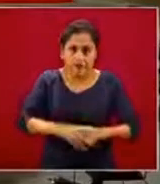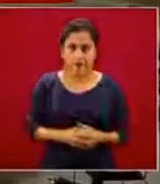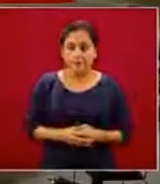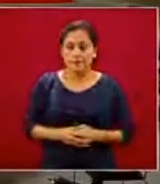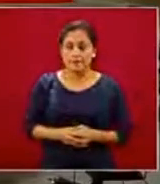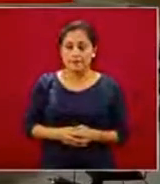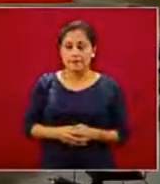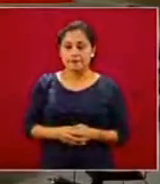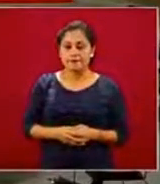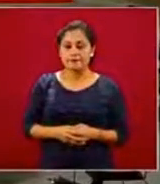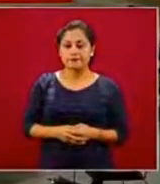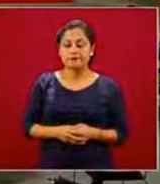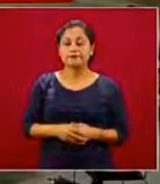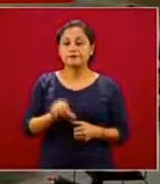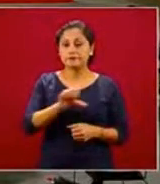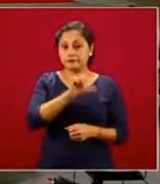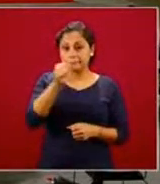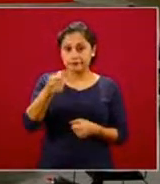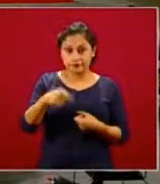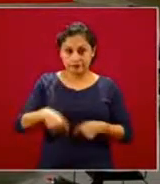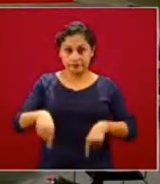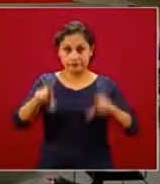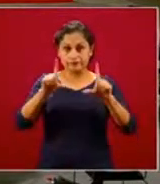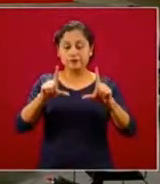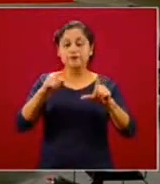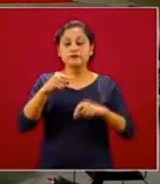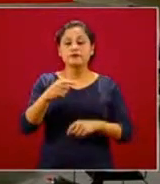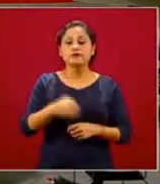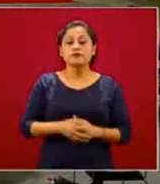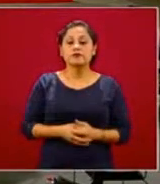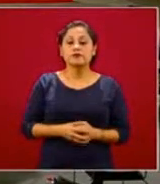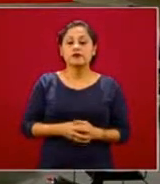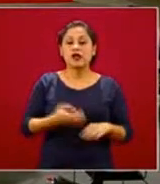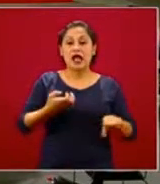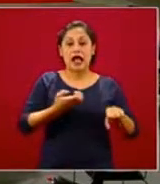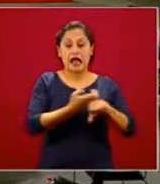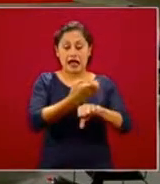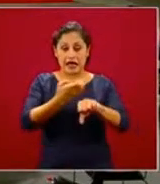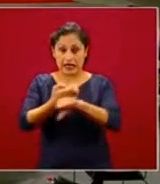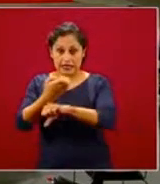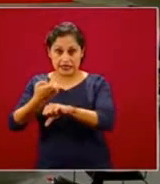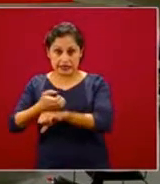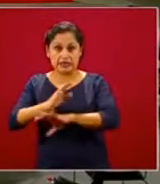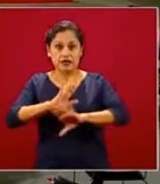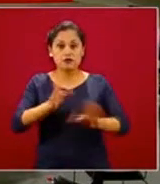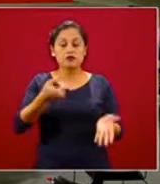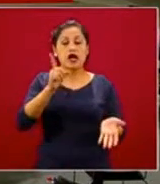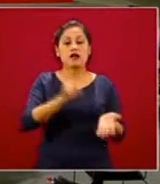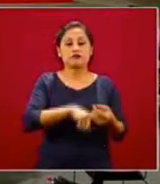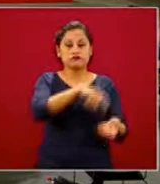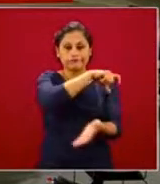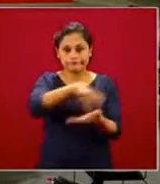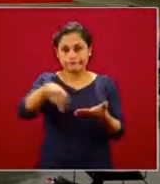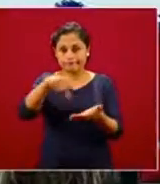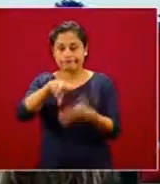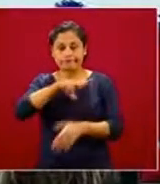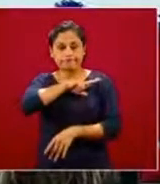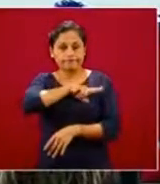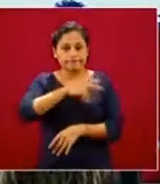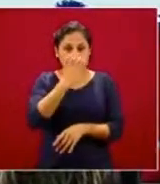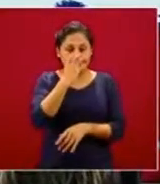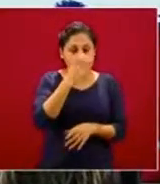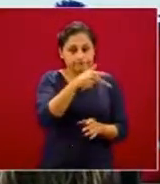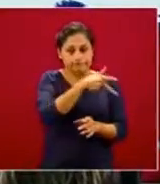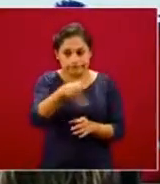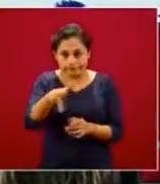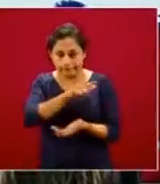siguiente, spaces. tenemos So una this existencia de was insecticidas. achieved Los through a estados han flyer estado sent out comprando to the insecticidas. population. Teníamos también, se hizo una compra adicional